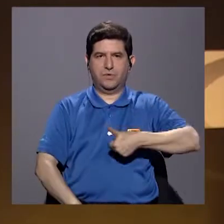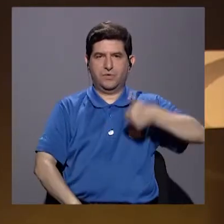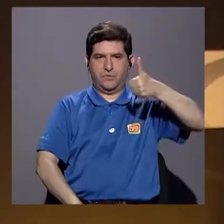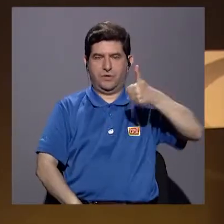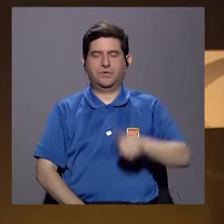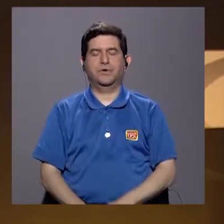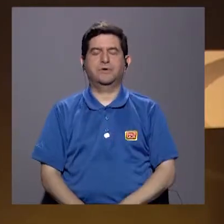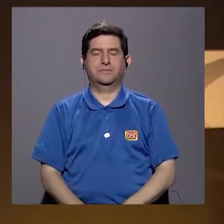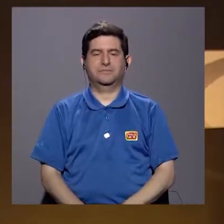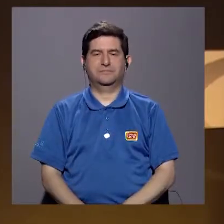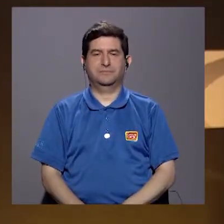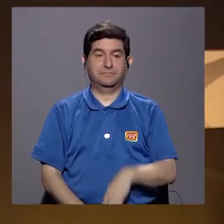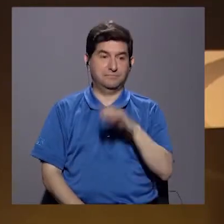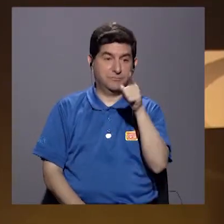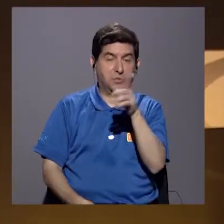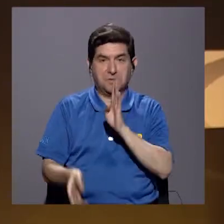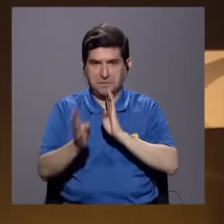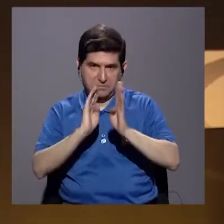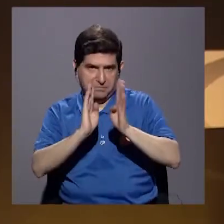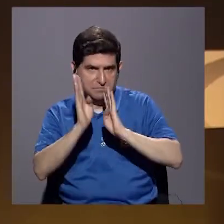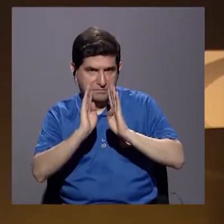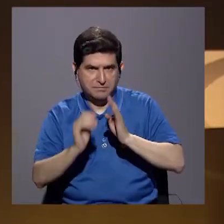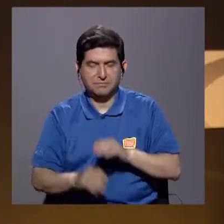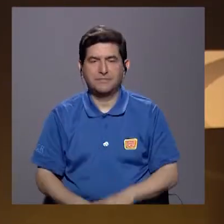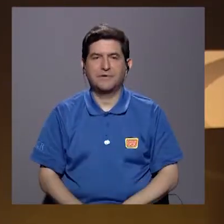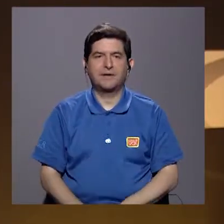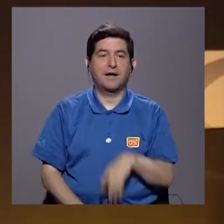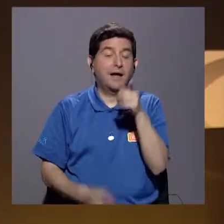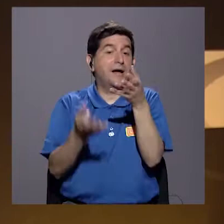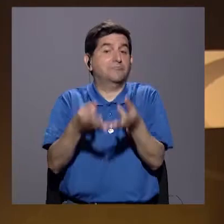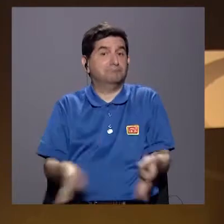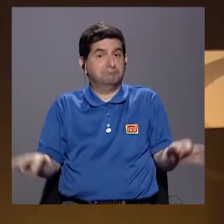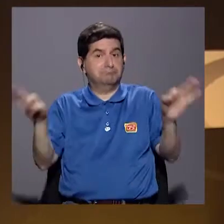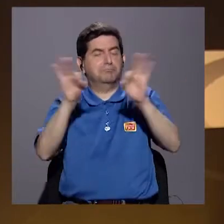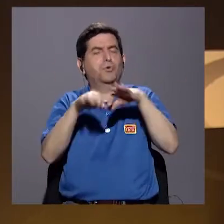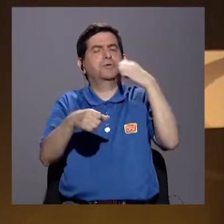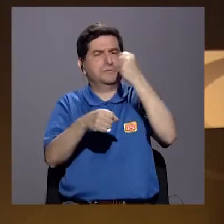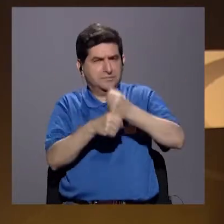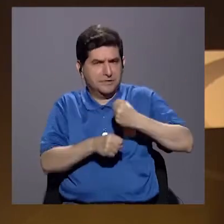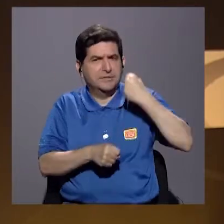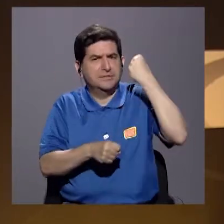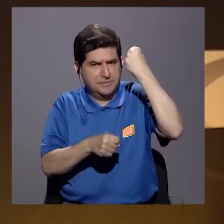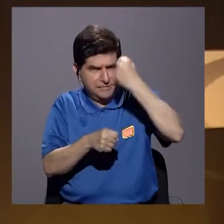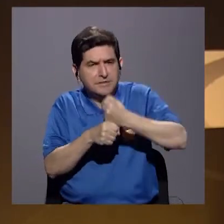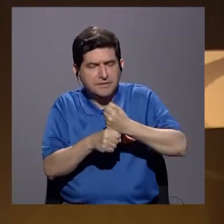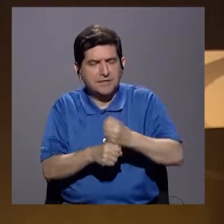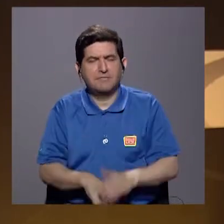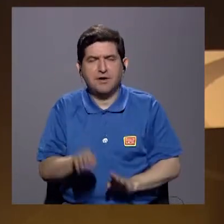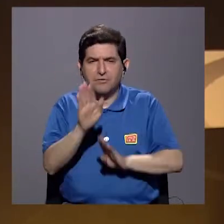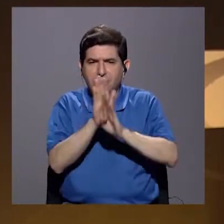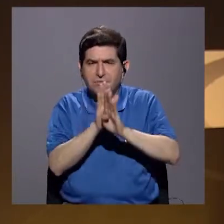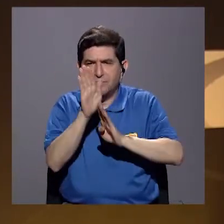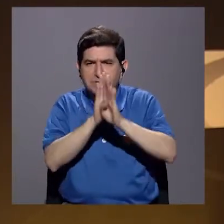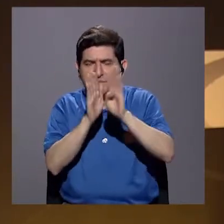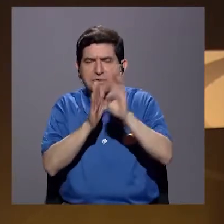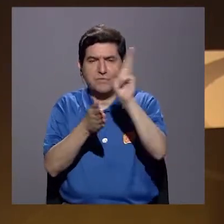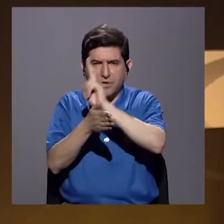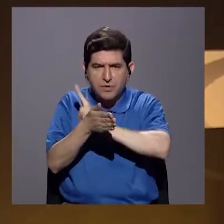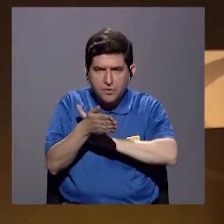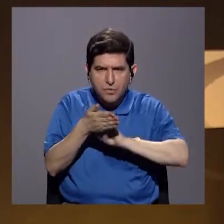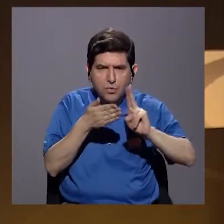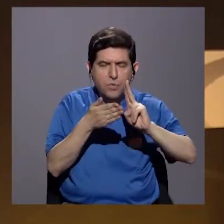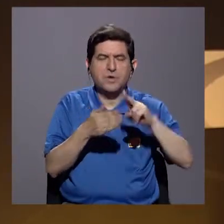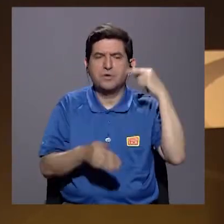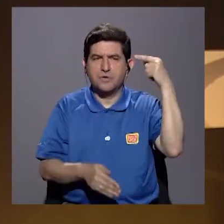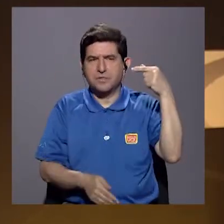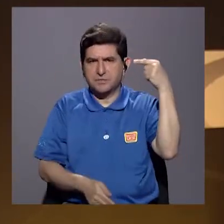Consejo Nacional de Rectores, CONARE. Y con él vamos a conversar sobre ese importante esfuerzo que están